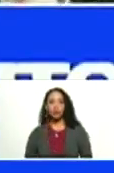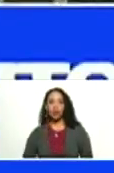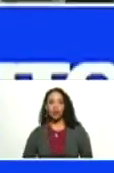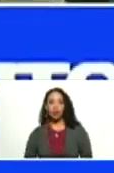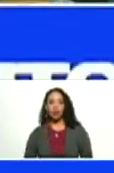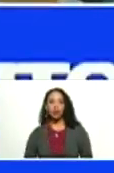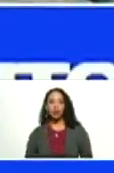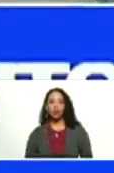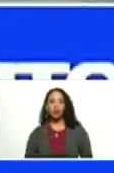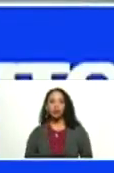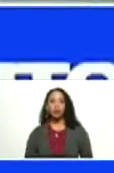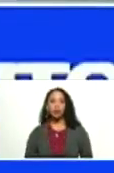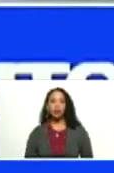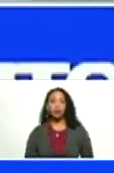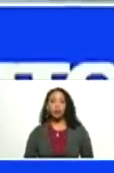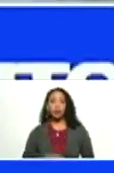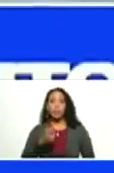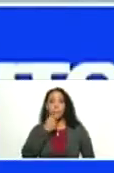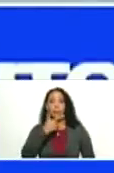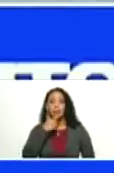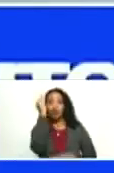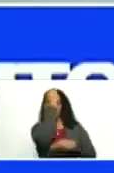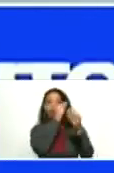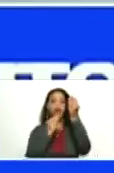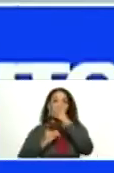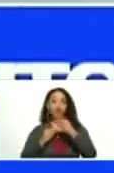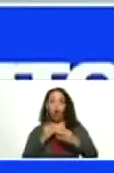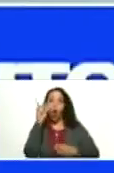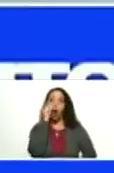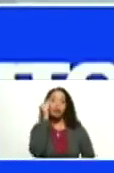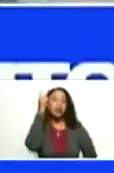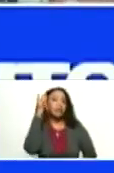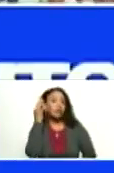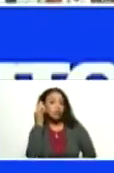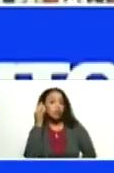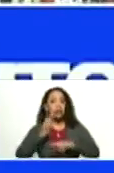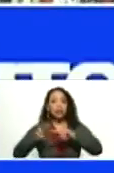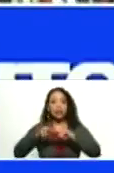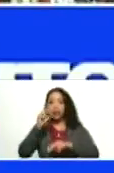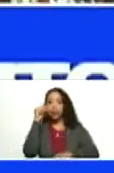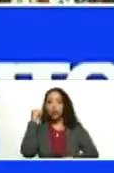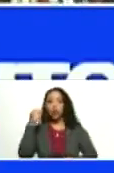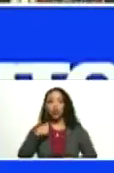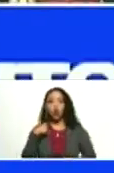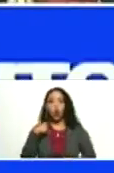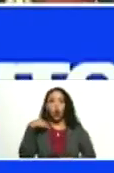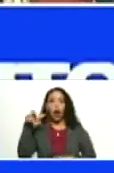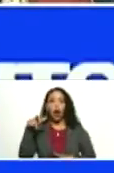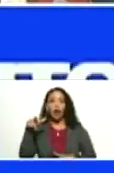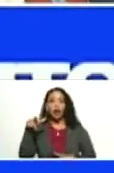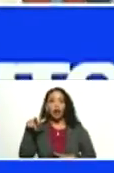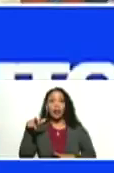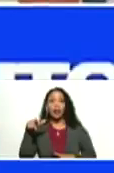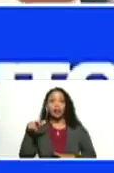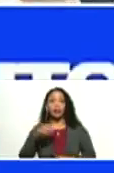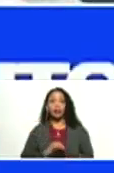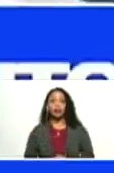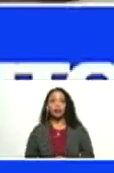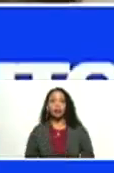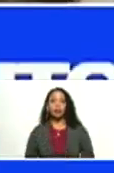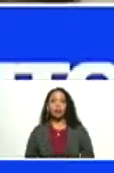de belleza, tanto para hombres, caballeros y niños. Estoy ubicado en Caribe, en el sector Caribe, en la